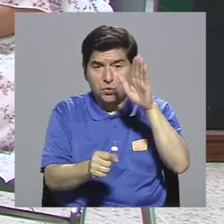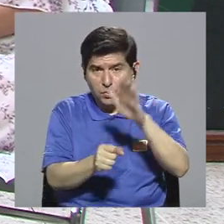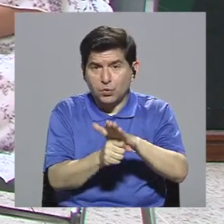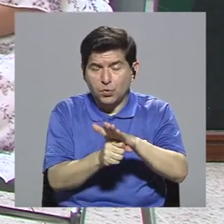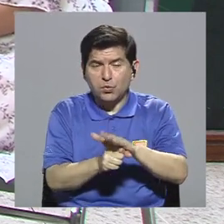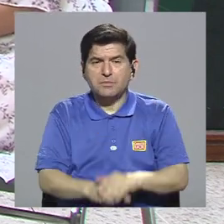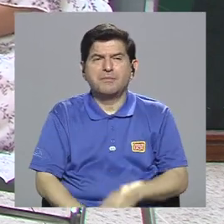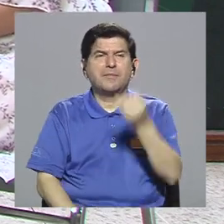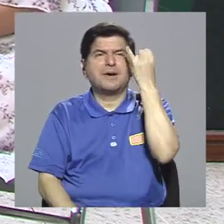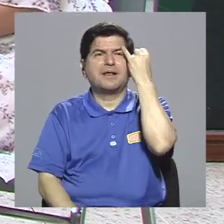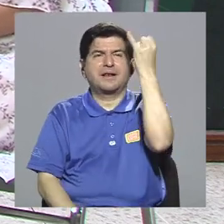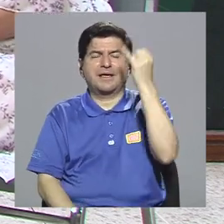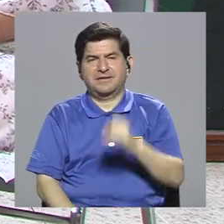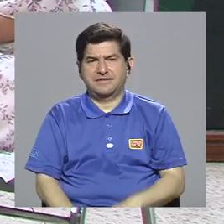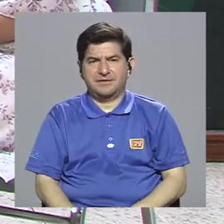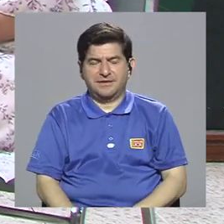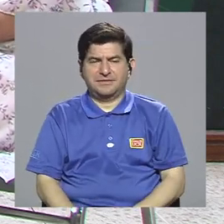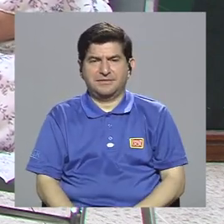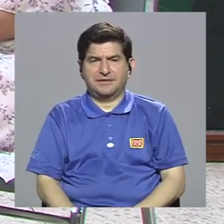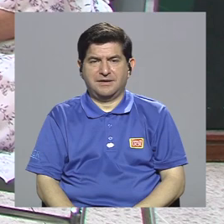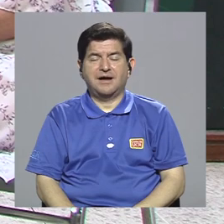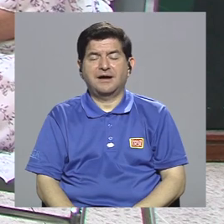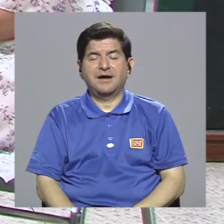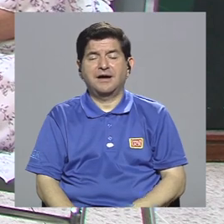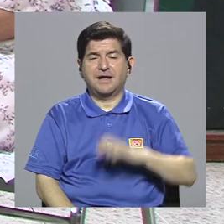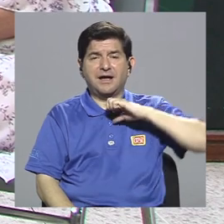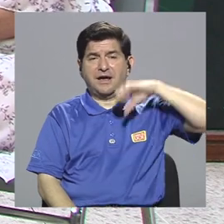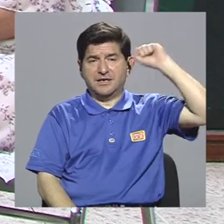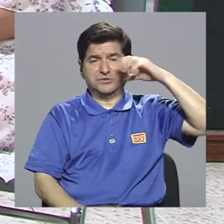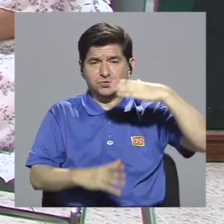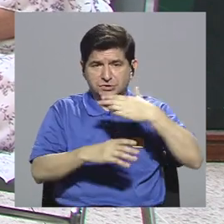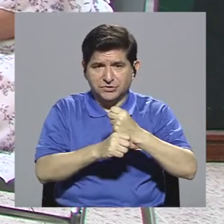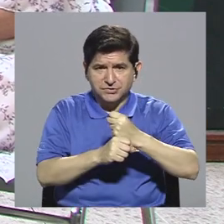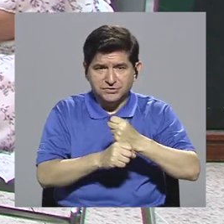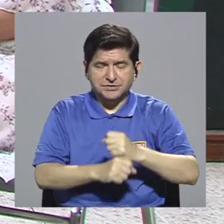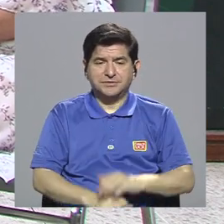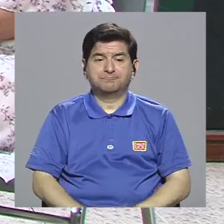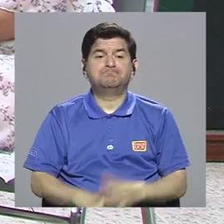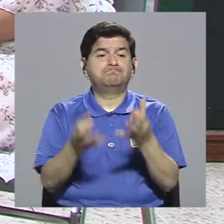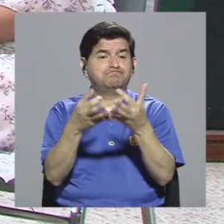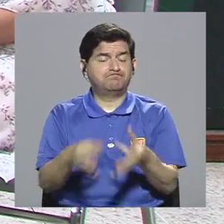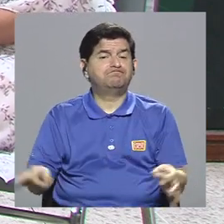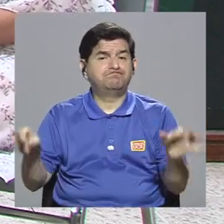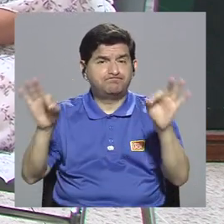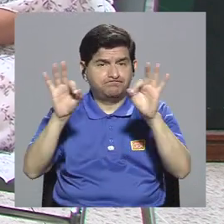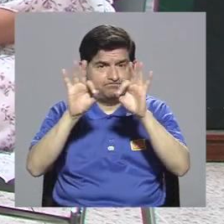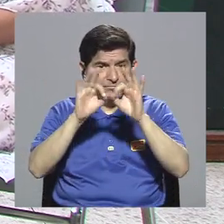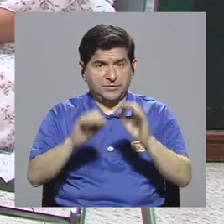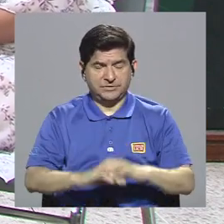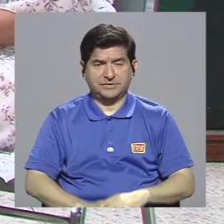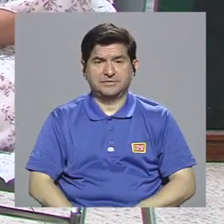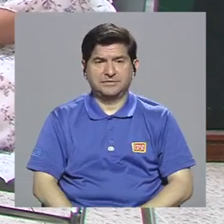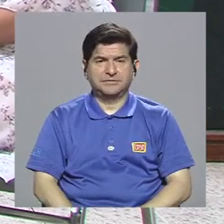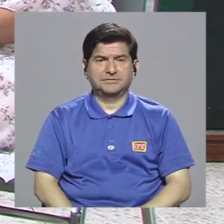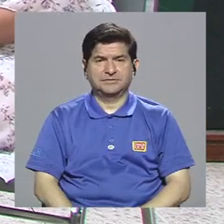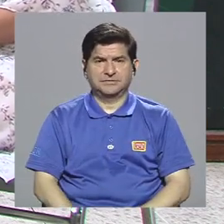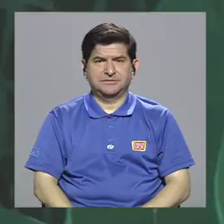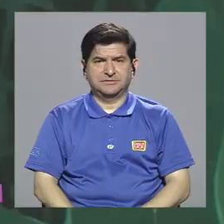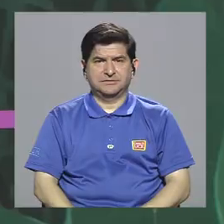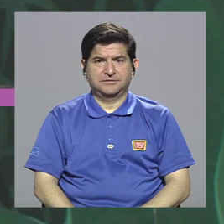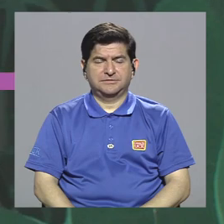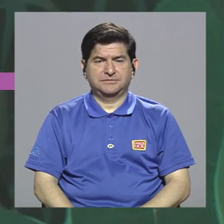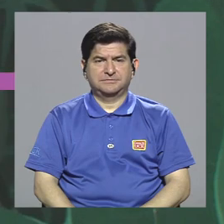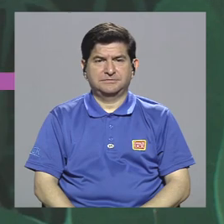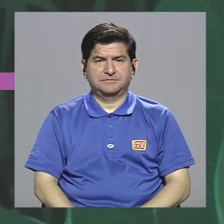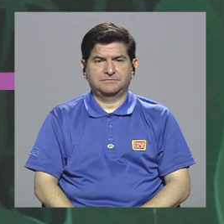lamentablemente logra su idea y consuma el suicidio? Es